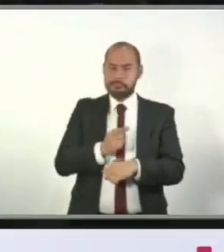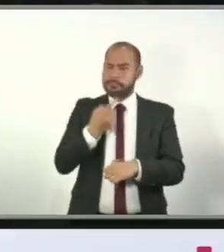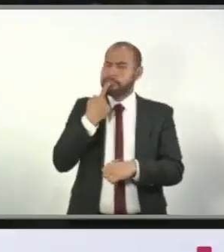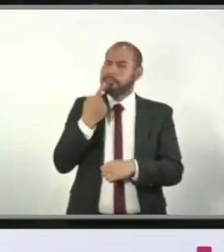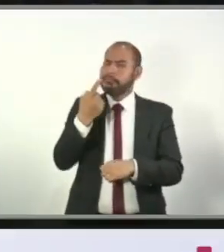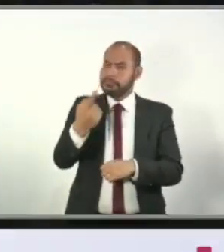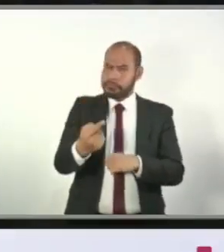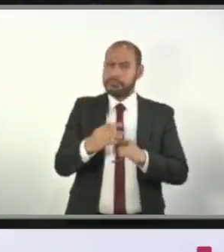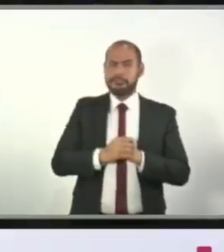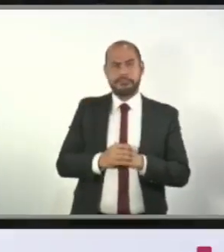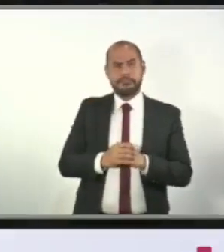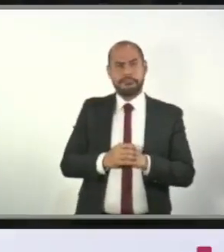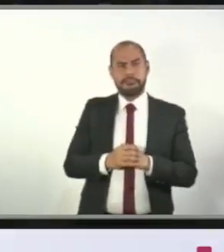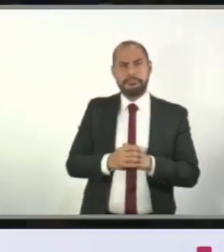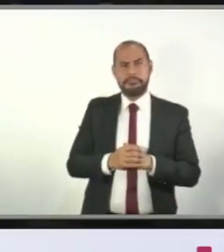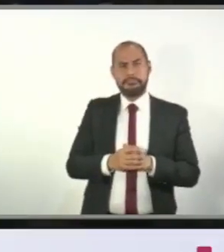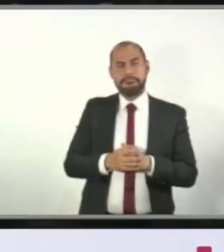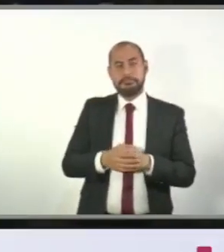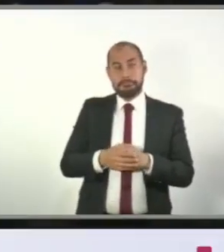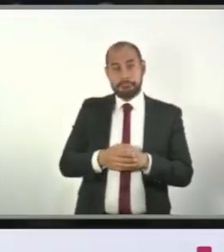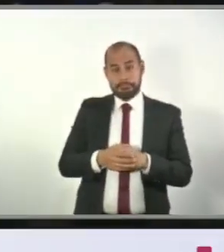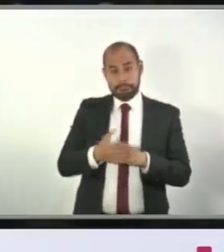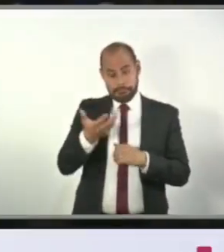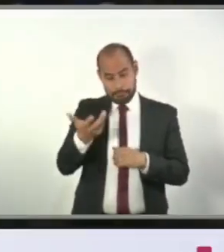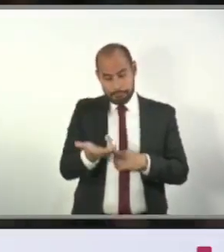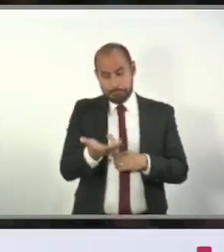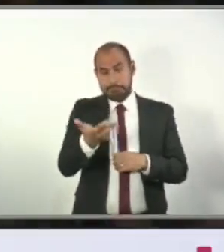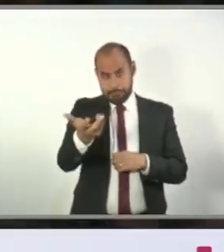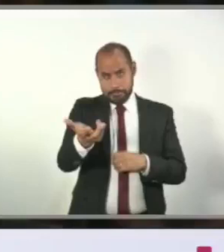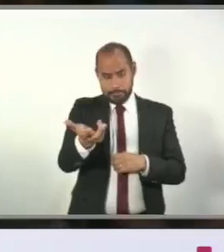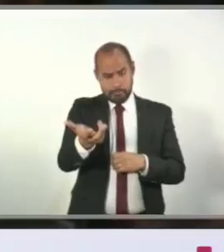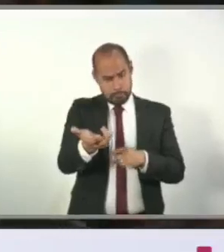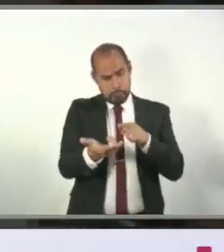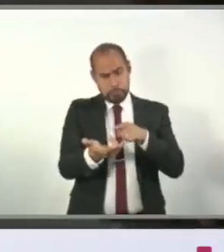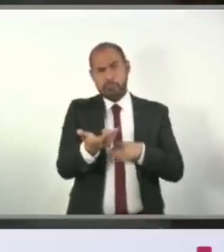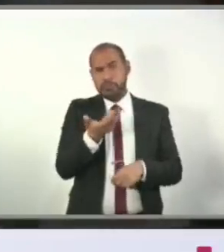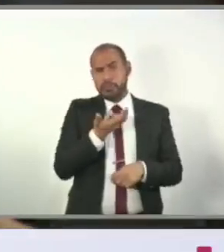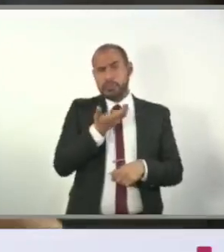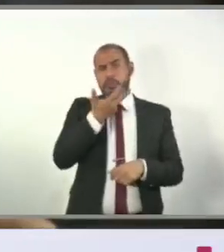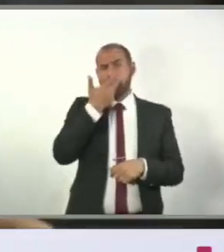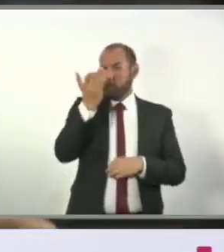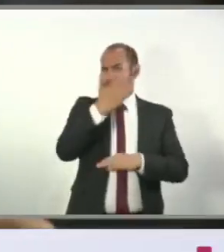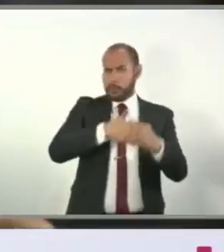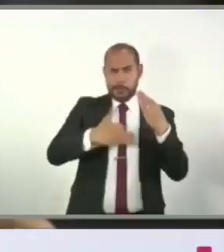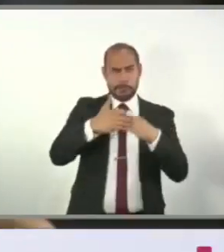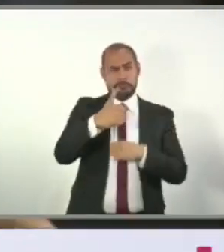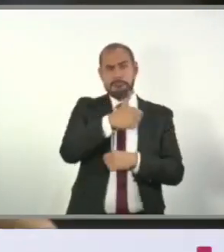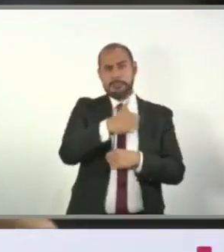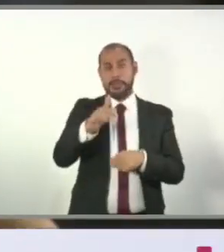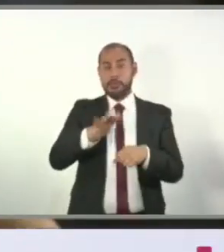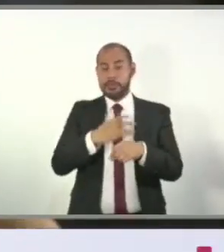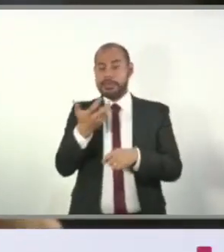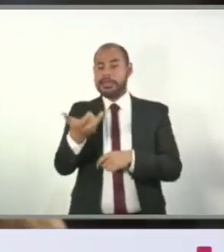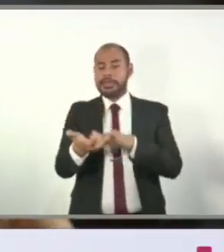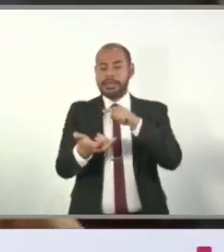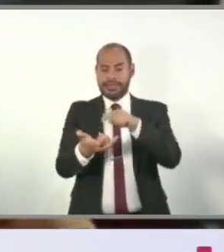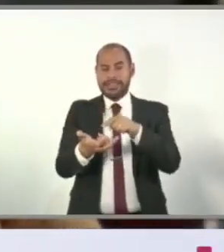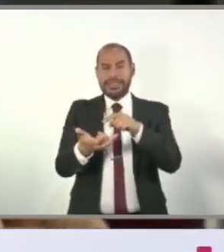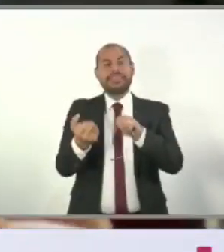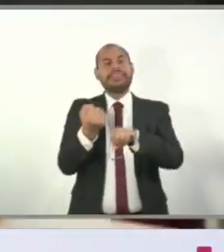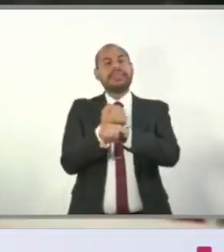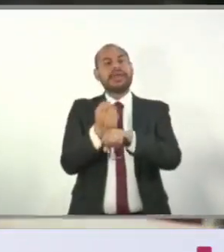diciendo: tomen y beban todos de él, porque este es el cáliz de mi